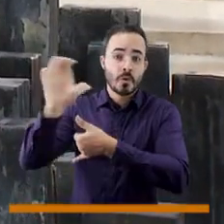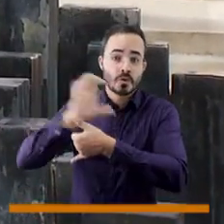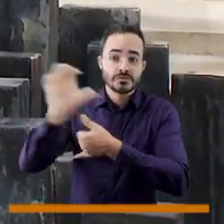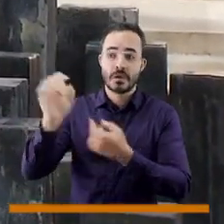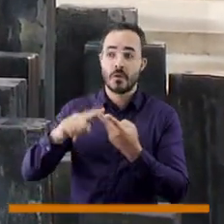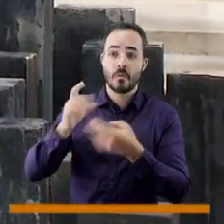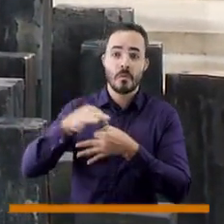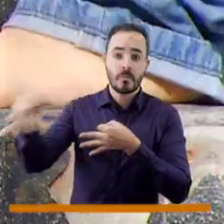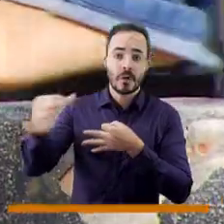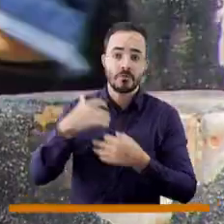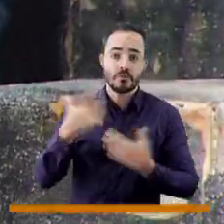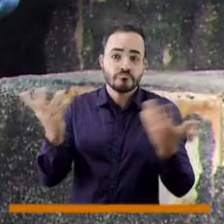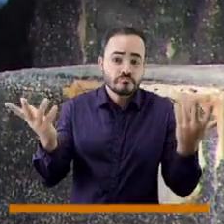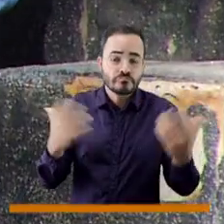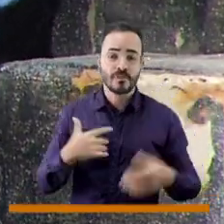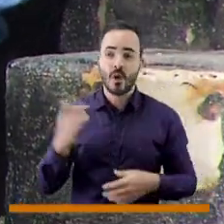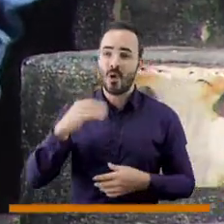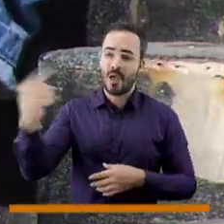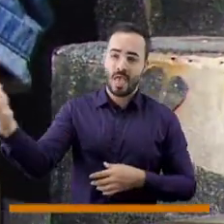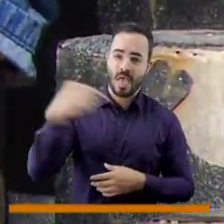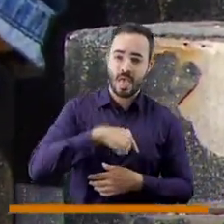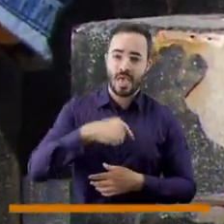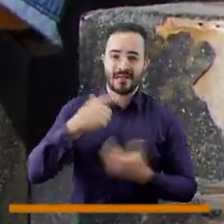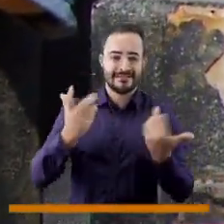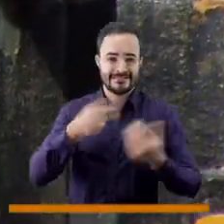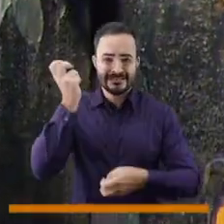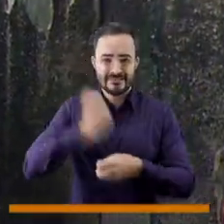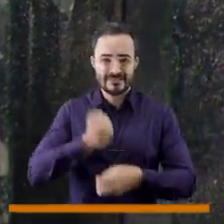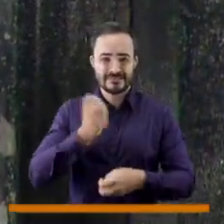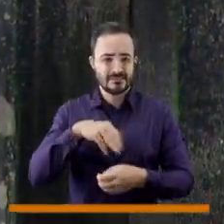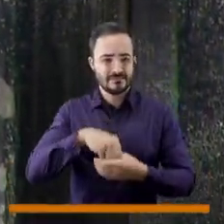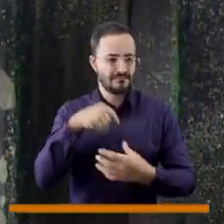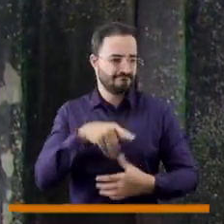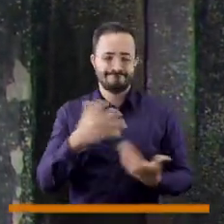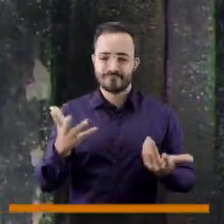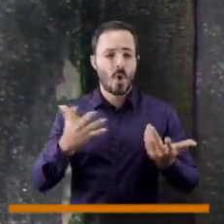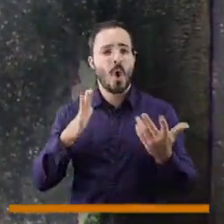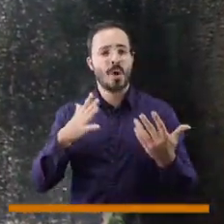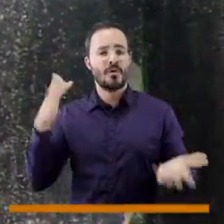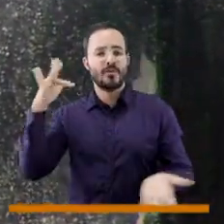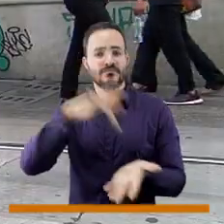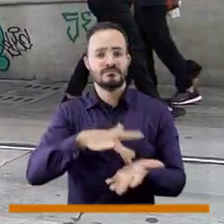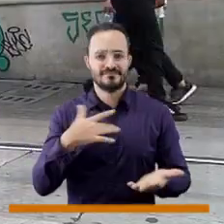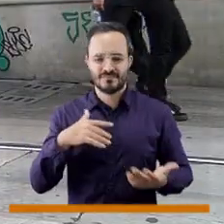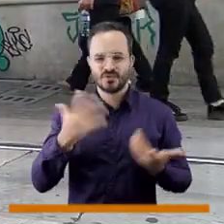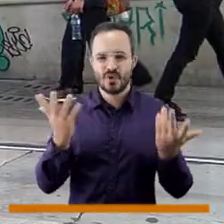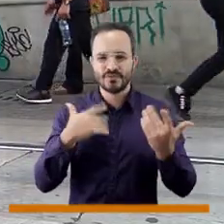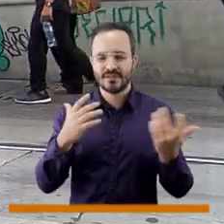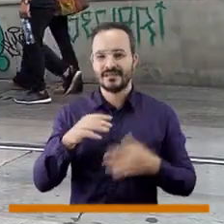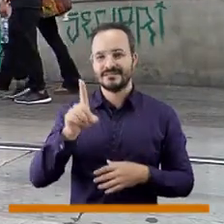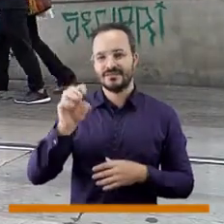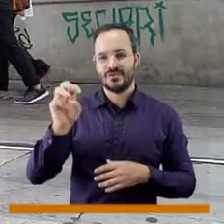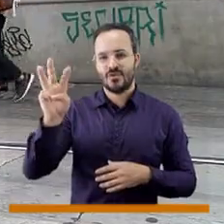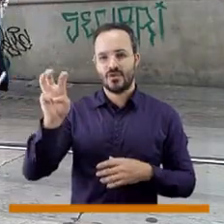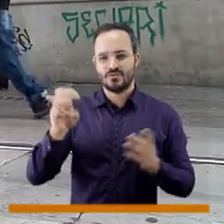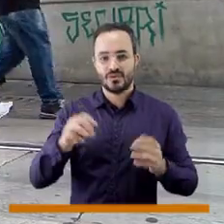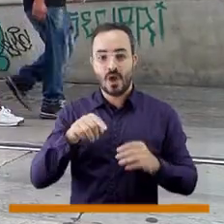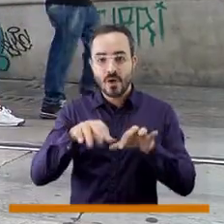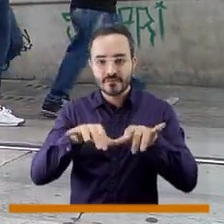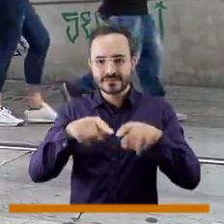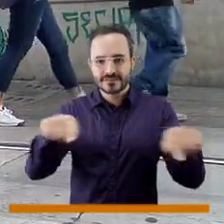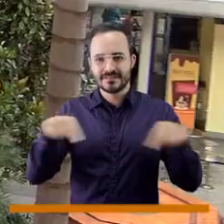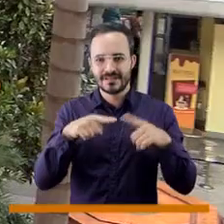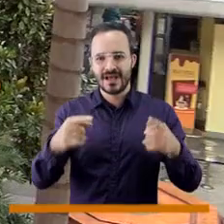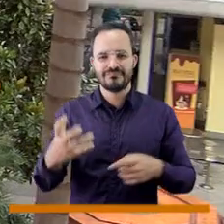otra está en un pueblo, si no pueden desplazarse hasta el consultorio jurídico donde estamos ubicados, en la oficina 108 de la